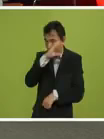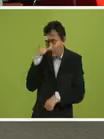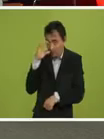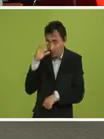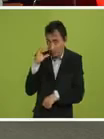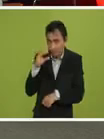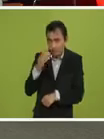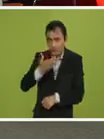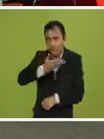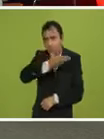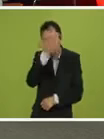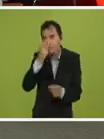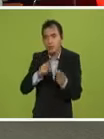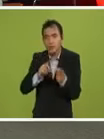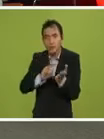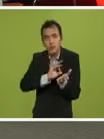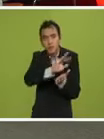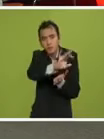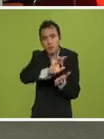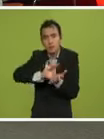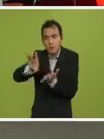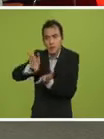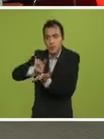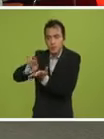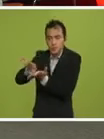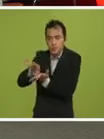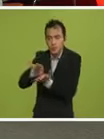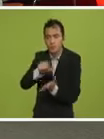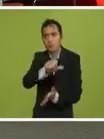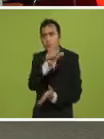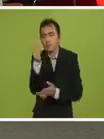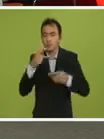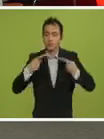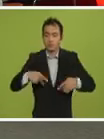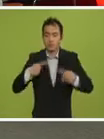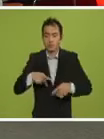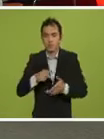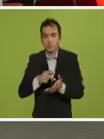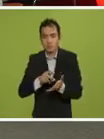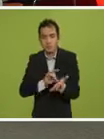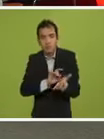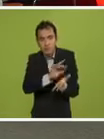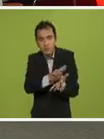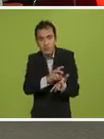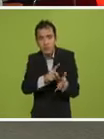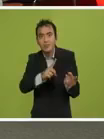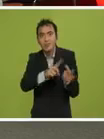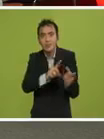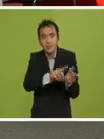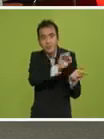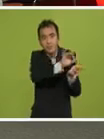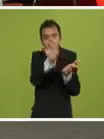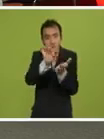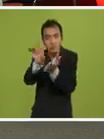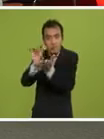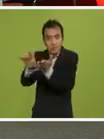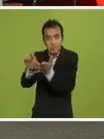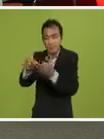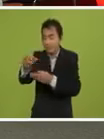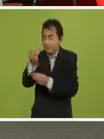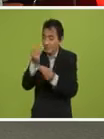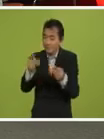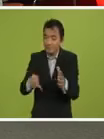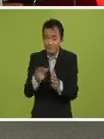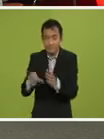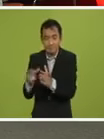el control de esa imagen. Claro. Y si la otra persona la comparte, tú no puedes saber hasta dónde va a llegar. Incluso